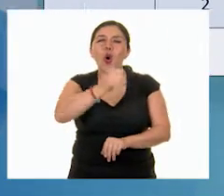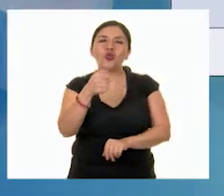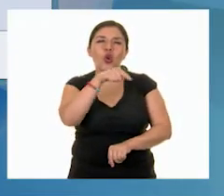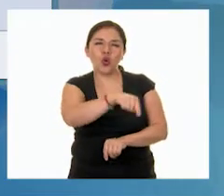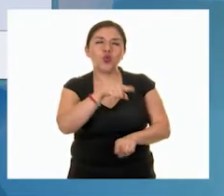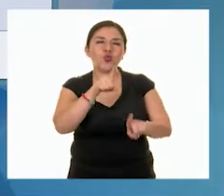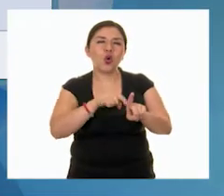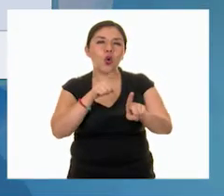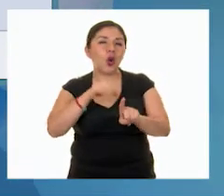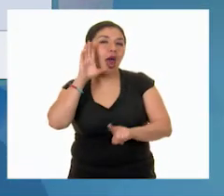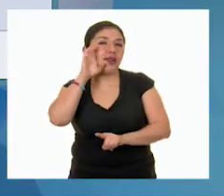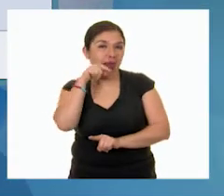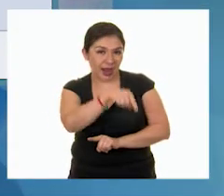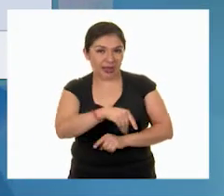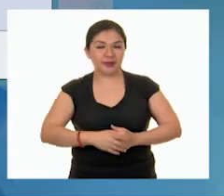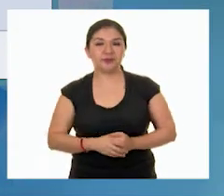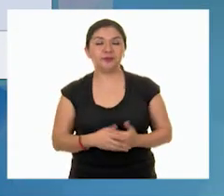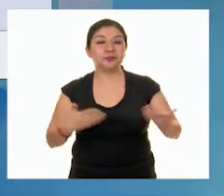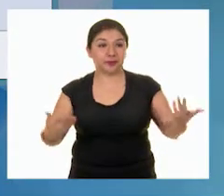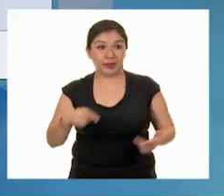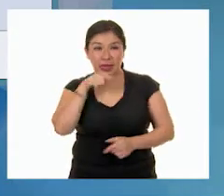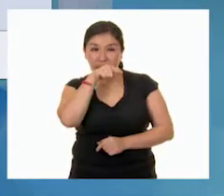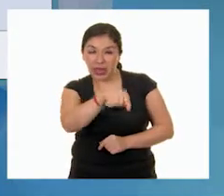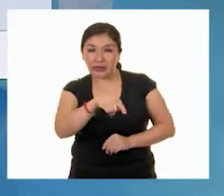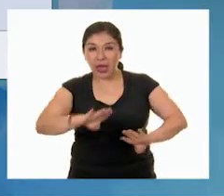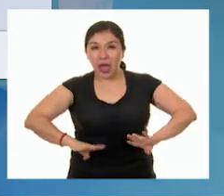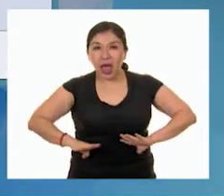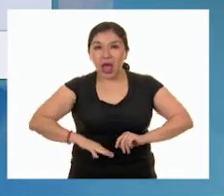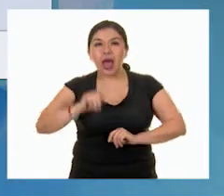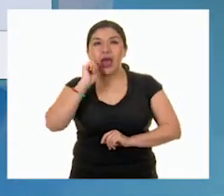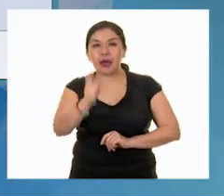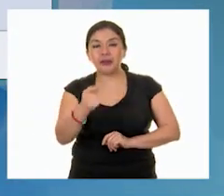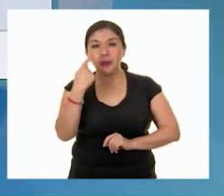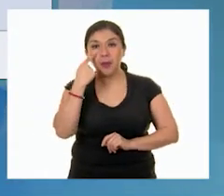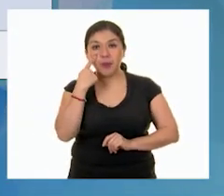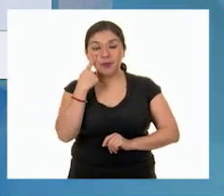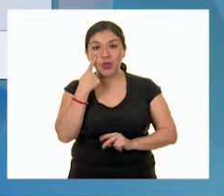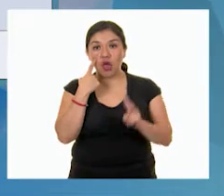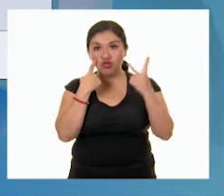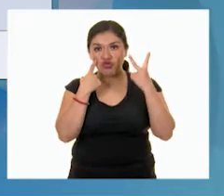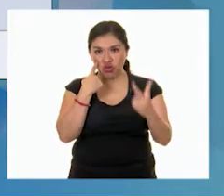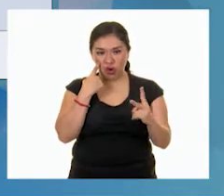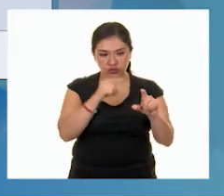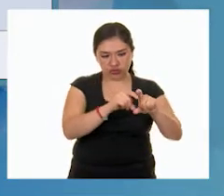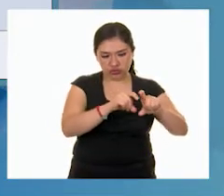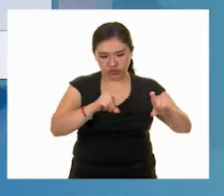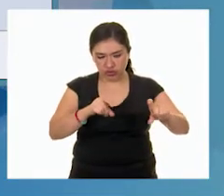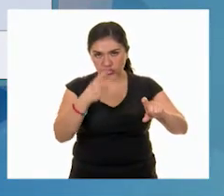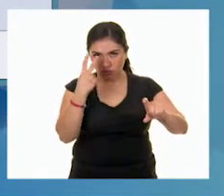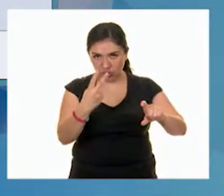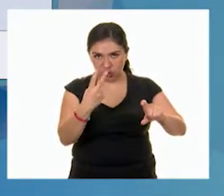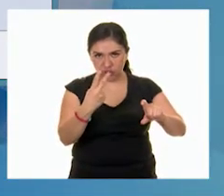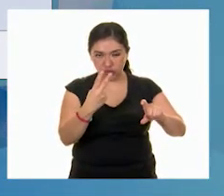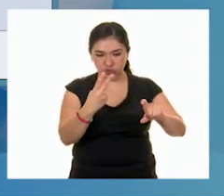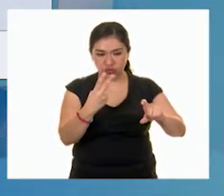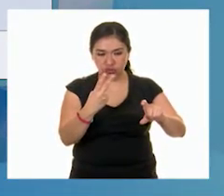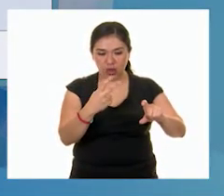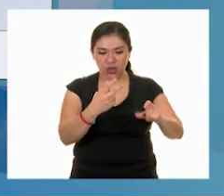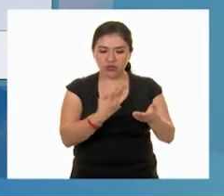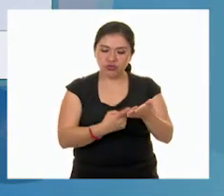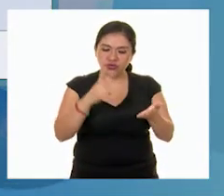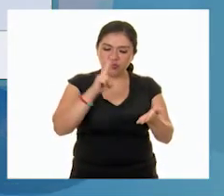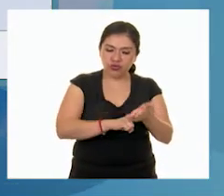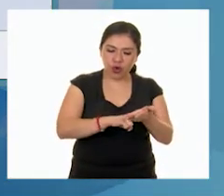anaranjado. En ese caso quedan 2 de largo. Sería el doble de ancho, entonces